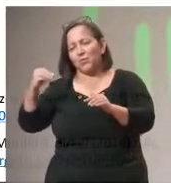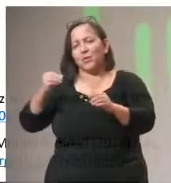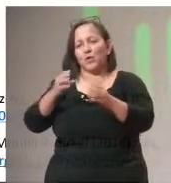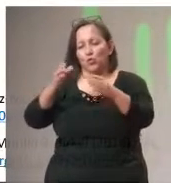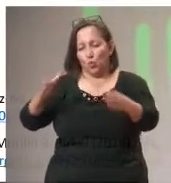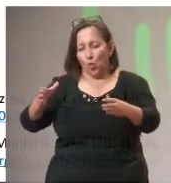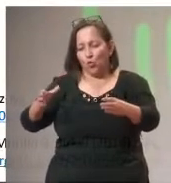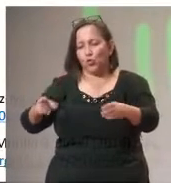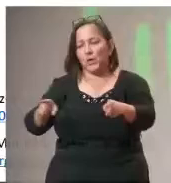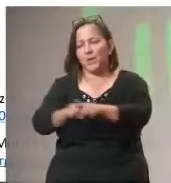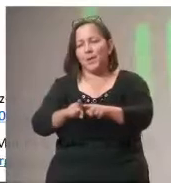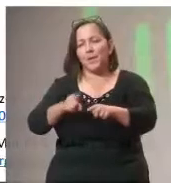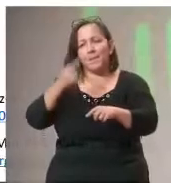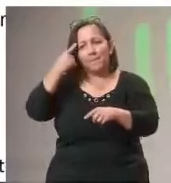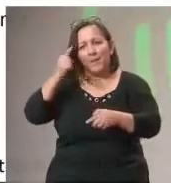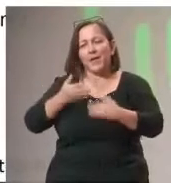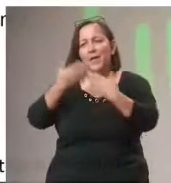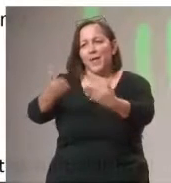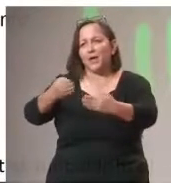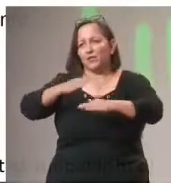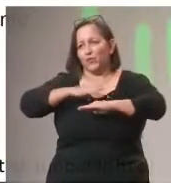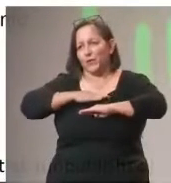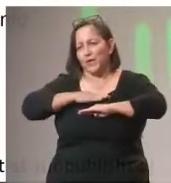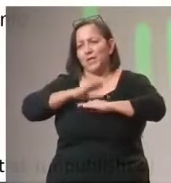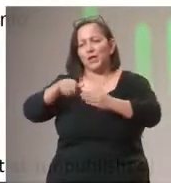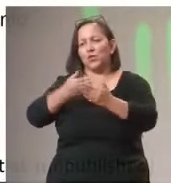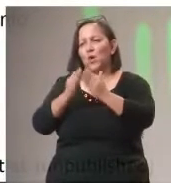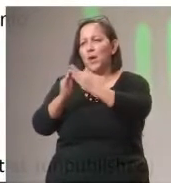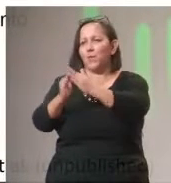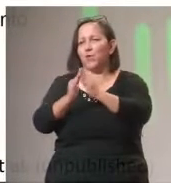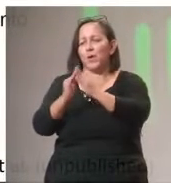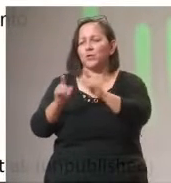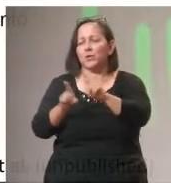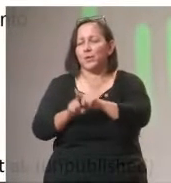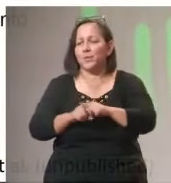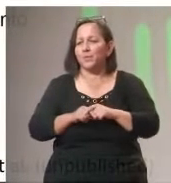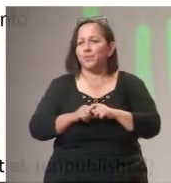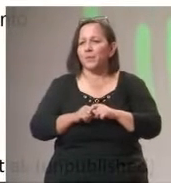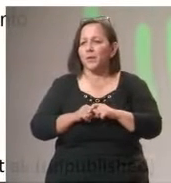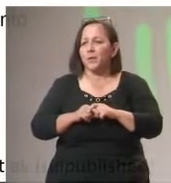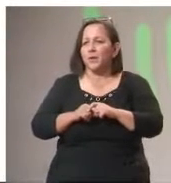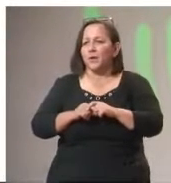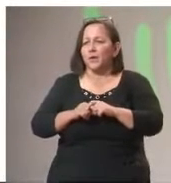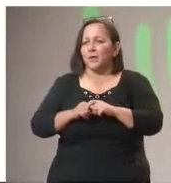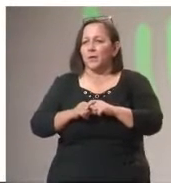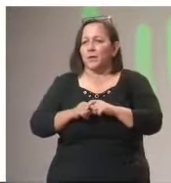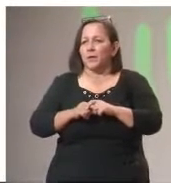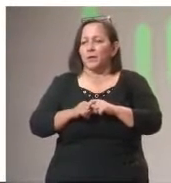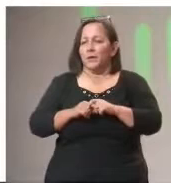necesaria. Entonces, si hacemos el mismo, vamos a ver,